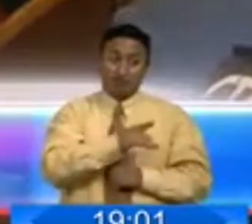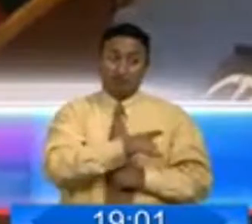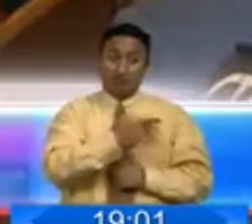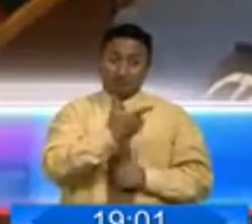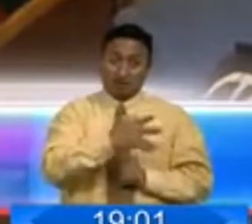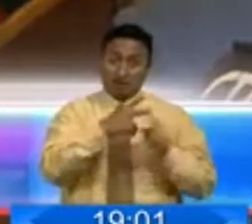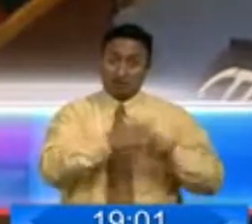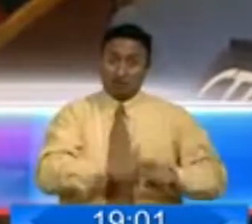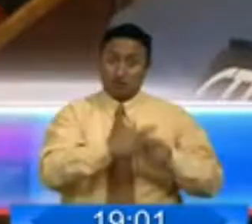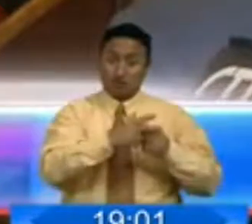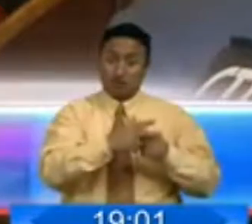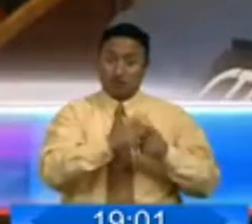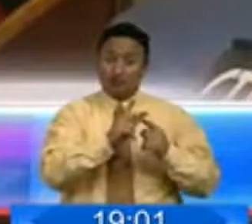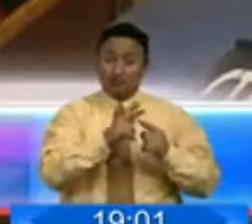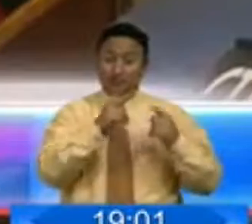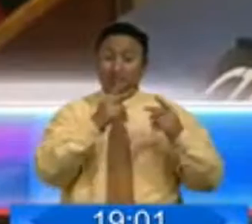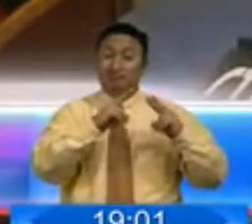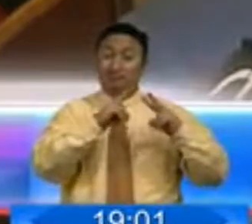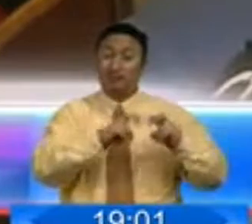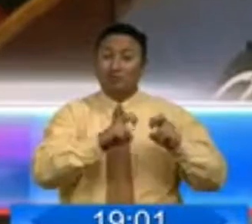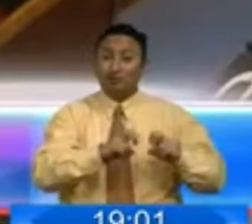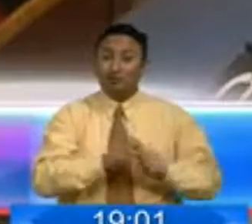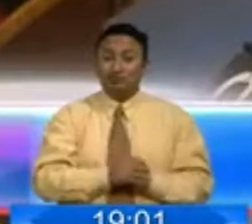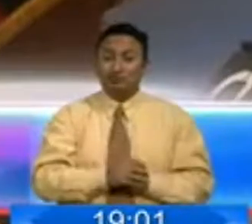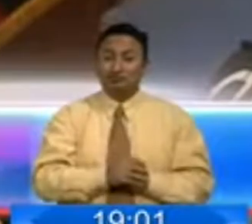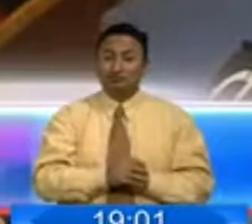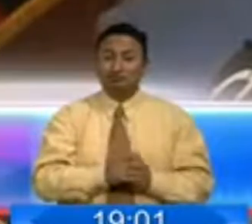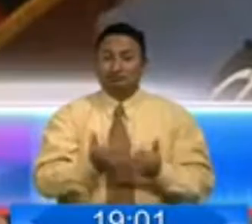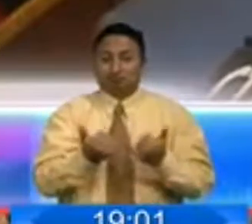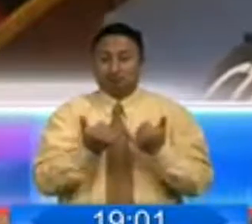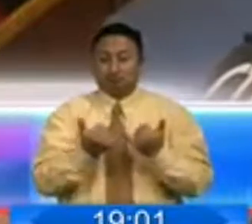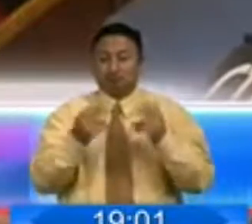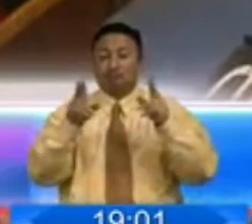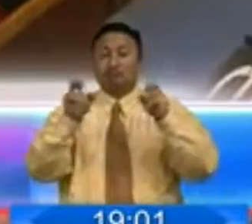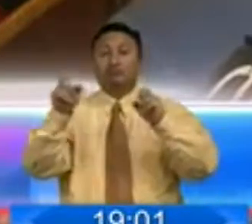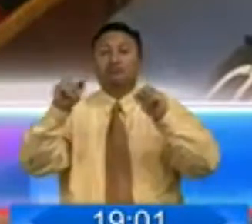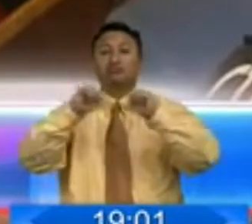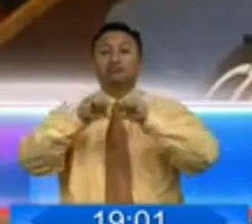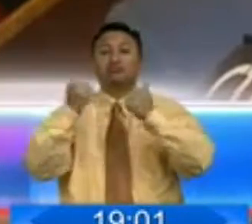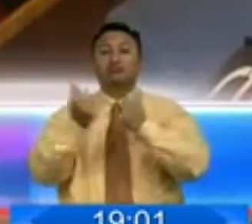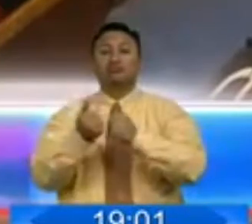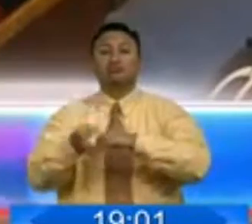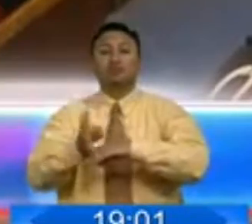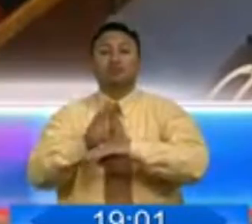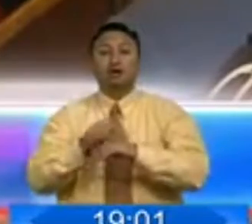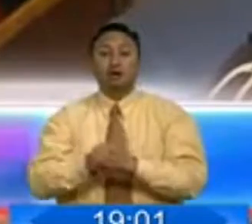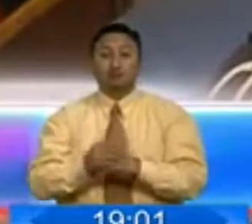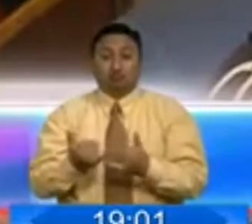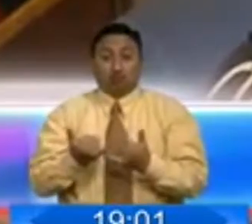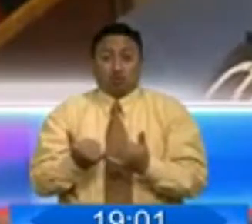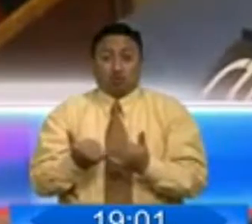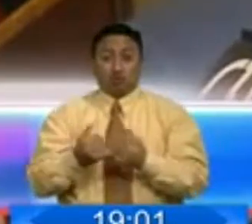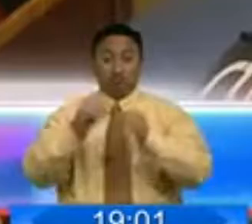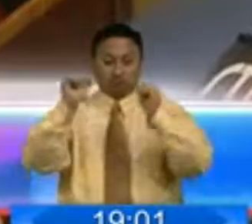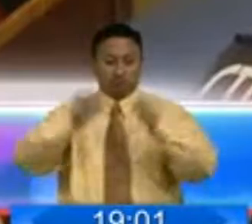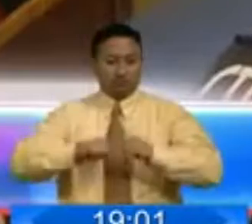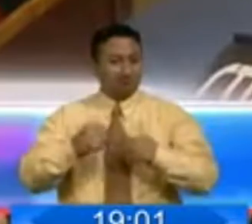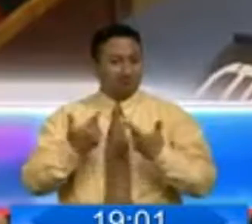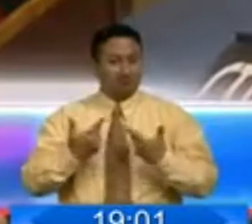podría realizar el inicio de una investigación en ese sentido ahora en lo que compete a la asamblea nacional ahora sí tenemos